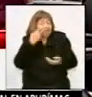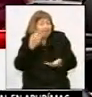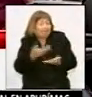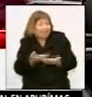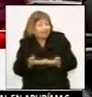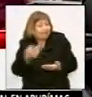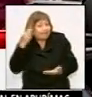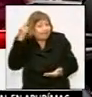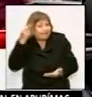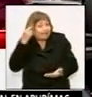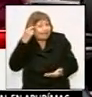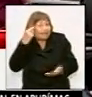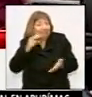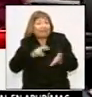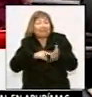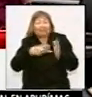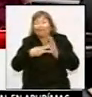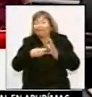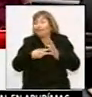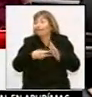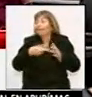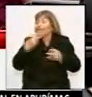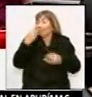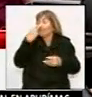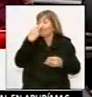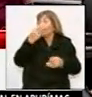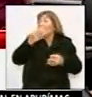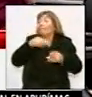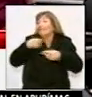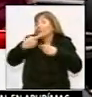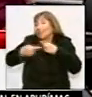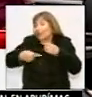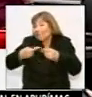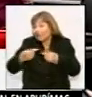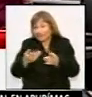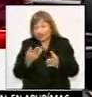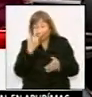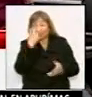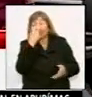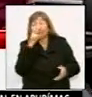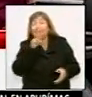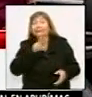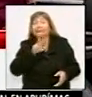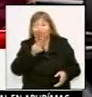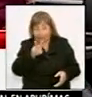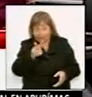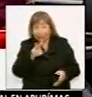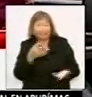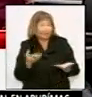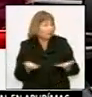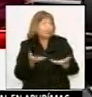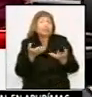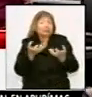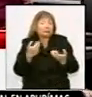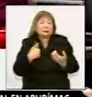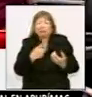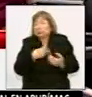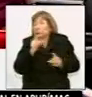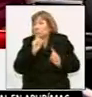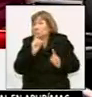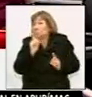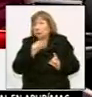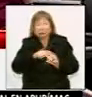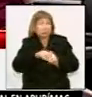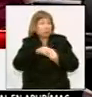La parte política significa ver también más allá de lo que muchas veces queremos ver. Y nosotros estamos